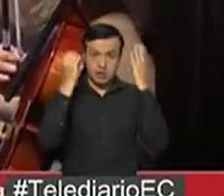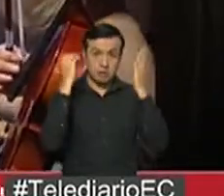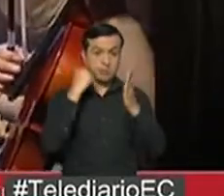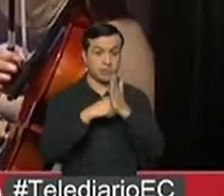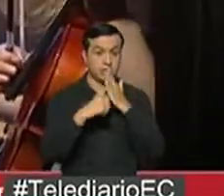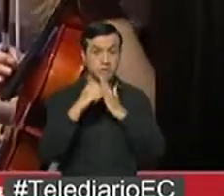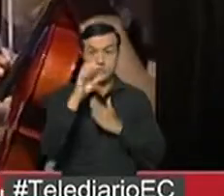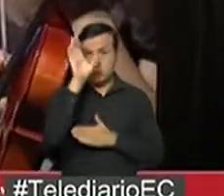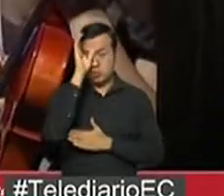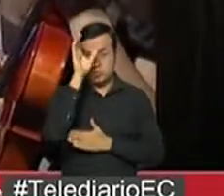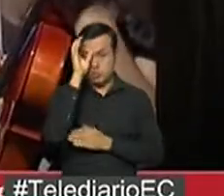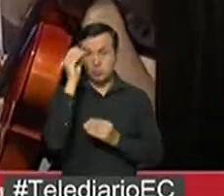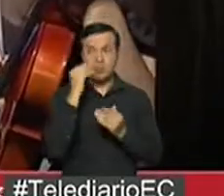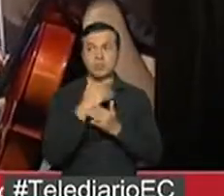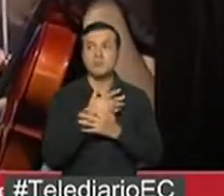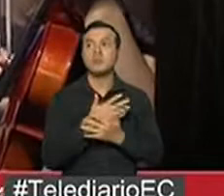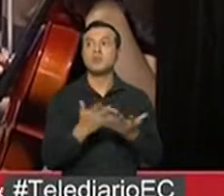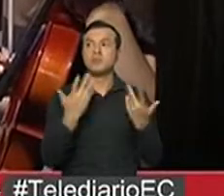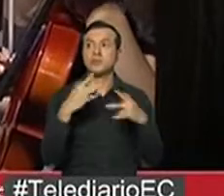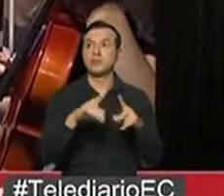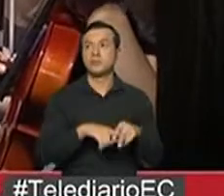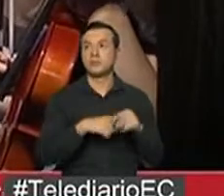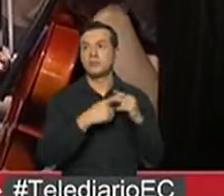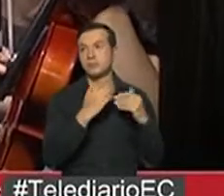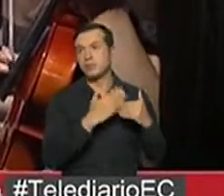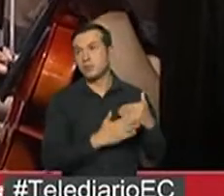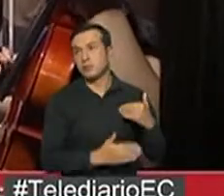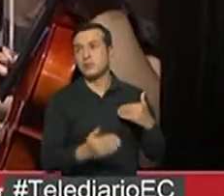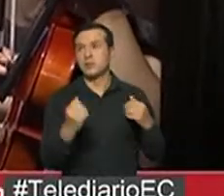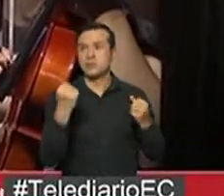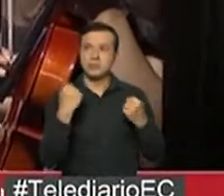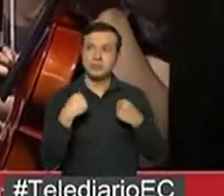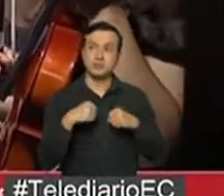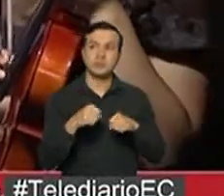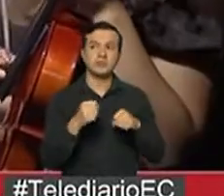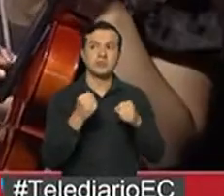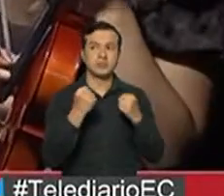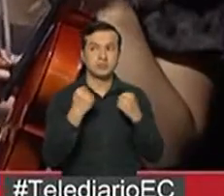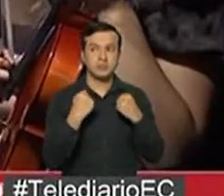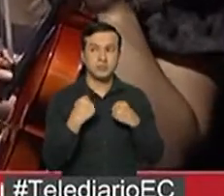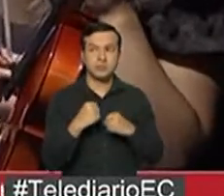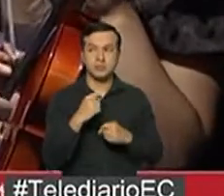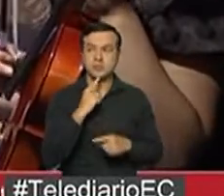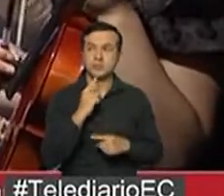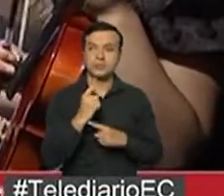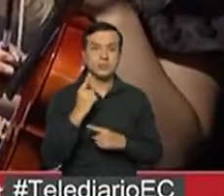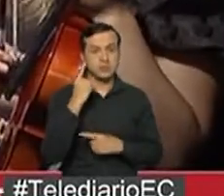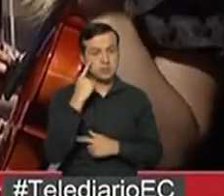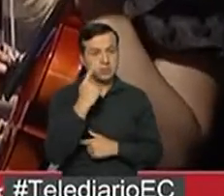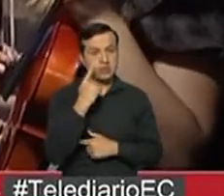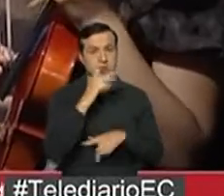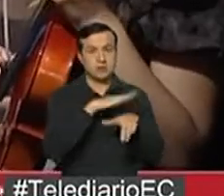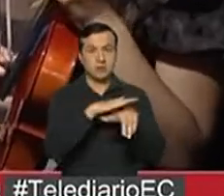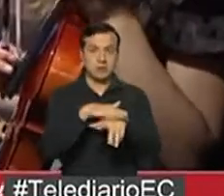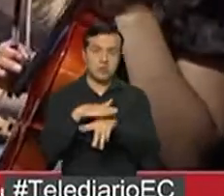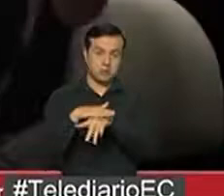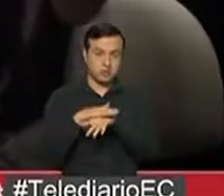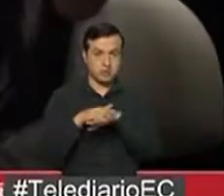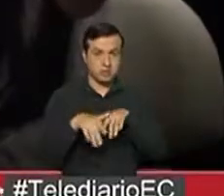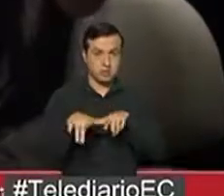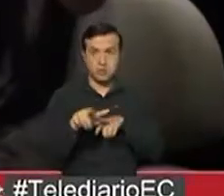entonces ahí empezamos a gestionar este proyecto y desde ahí abrimos la convocatoria para el concurso